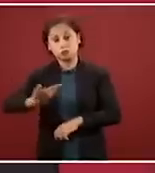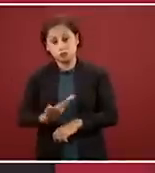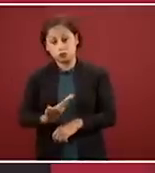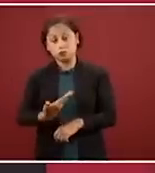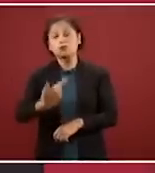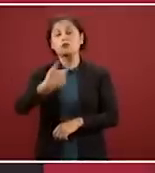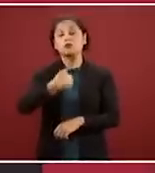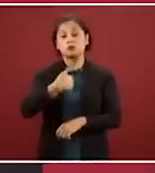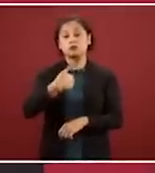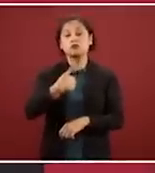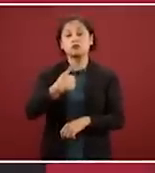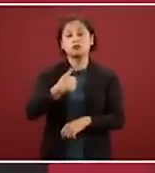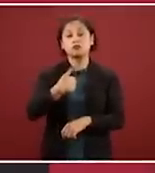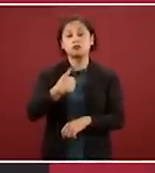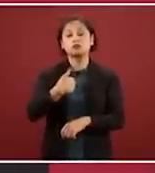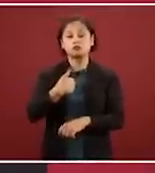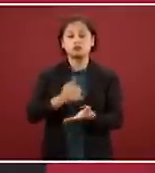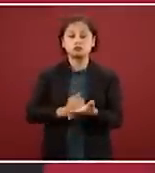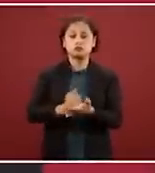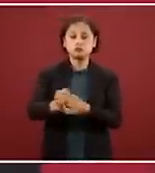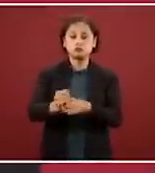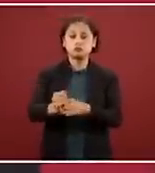mínimo en 20%.